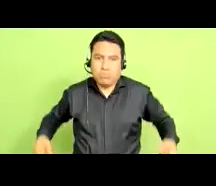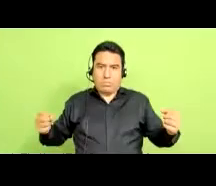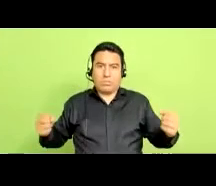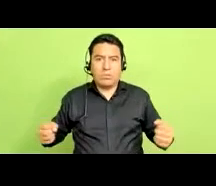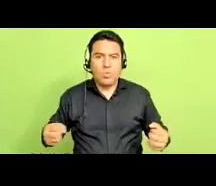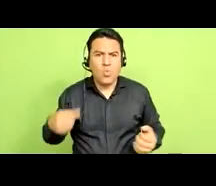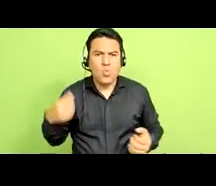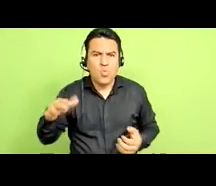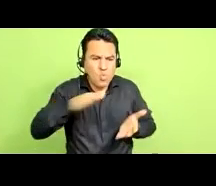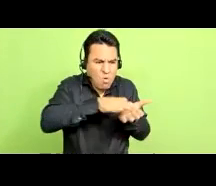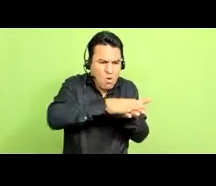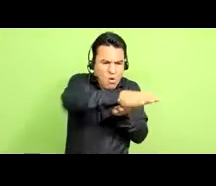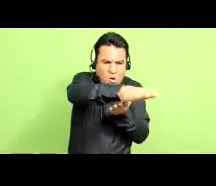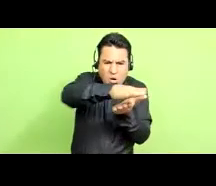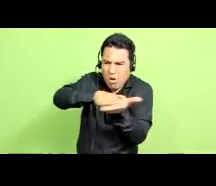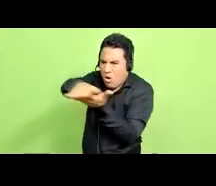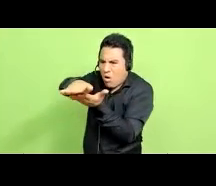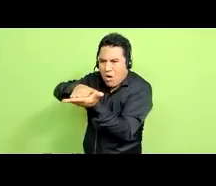sí